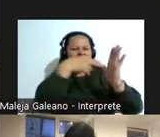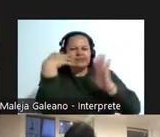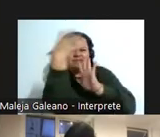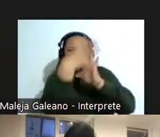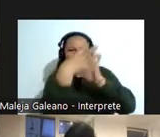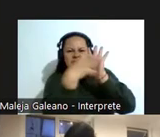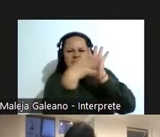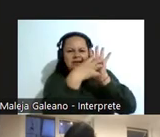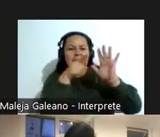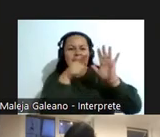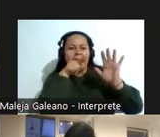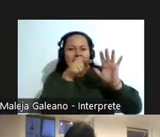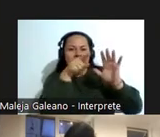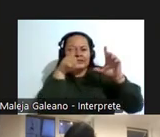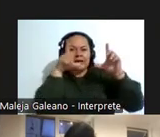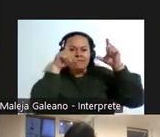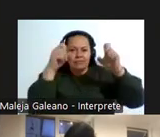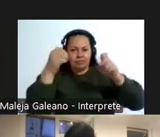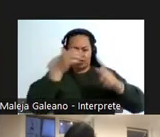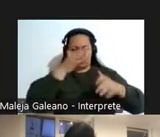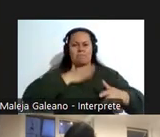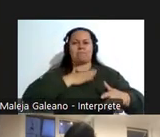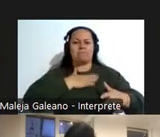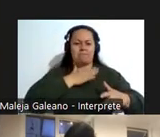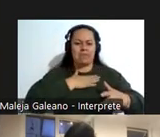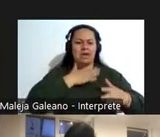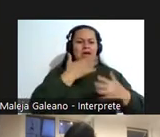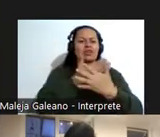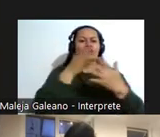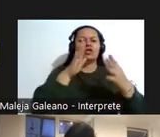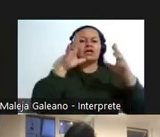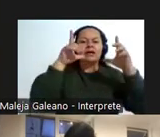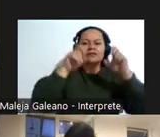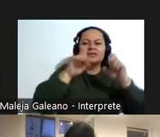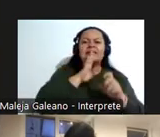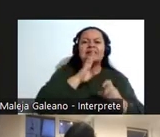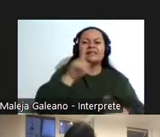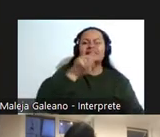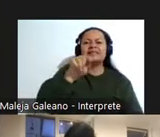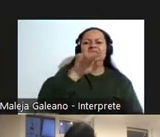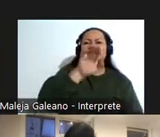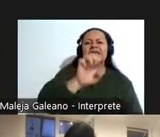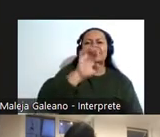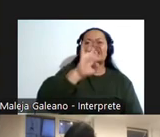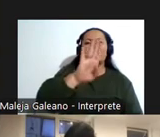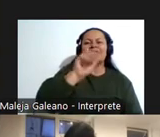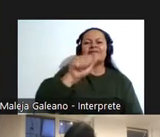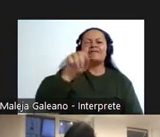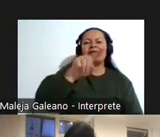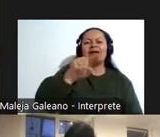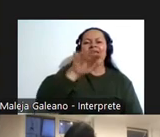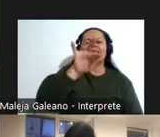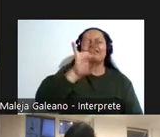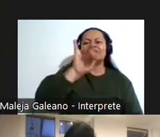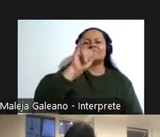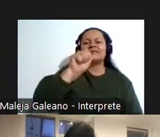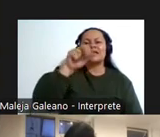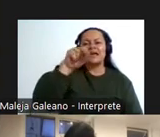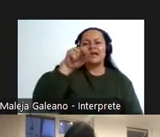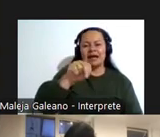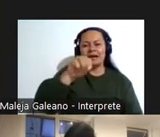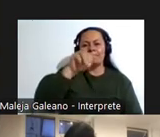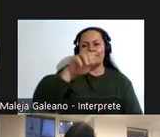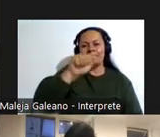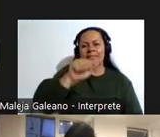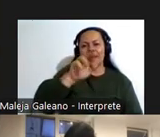es una fotografía mía que la tomó Sebastián Maya Tapiero en Auckland, Nueva Zelanda, en una puesta del